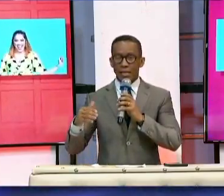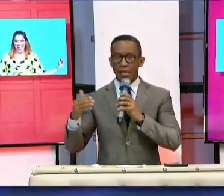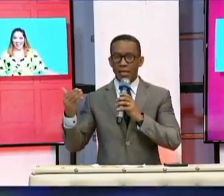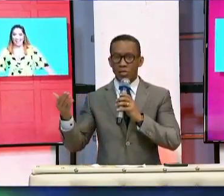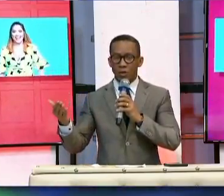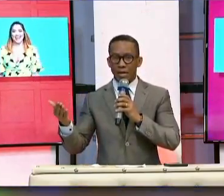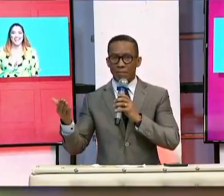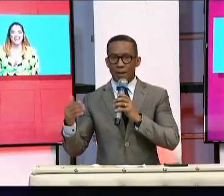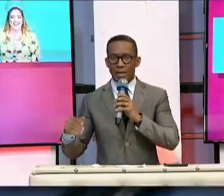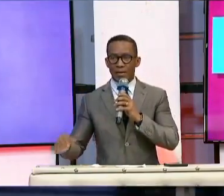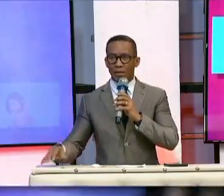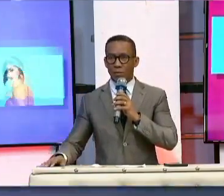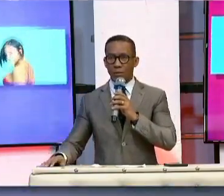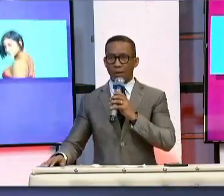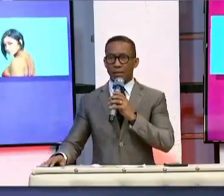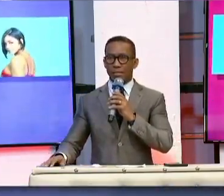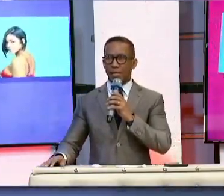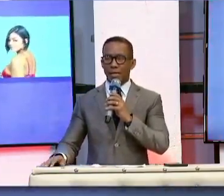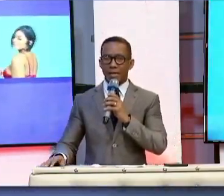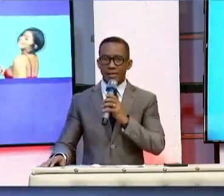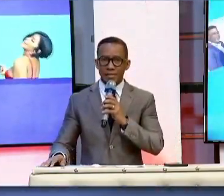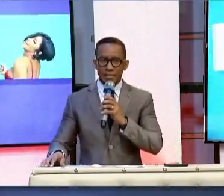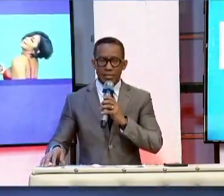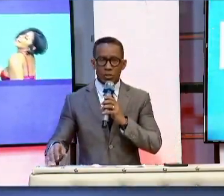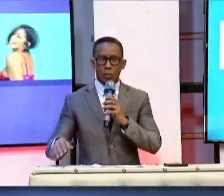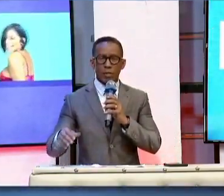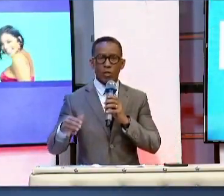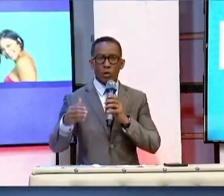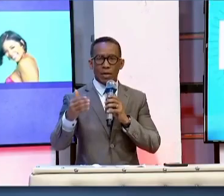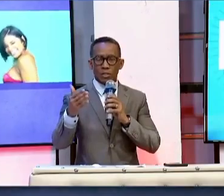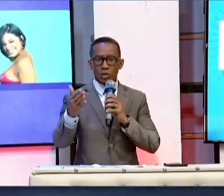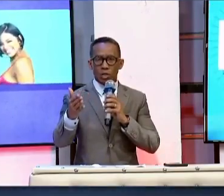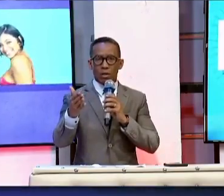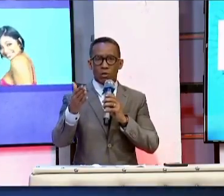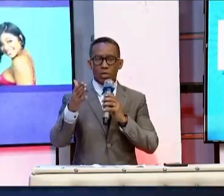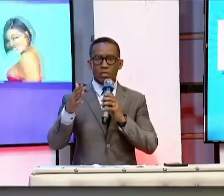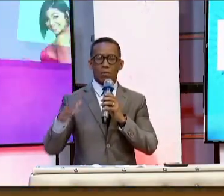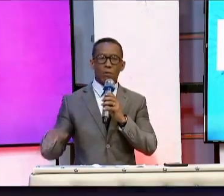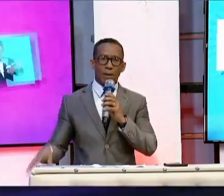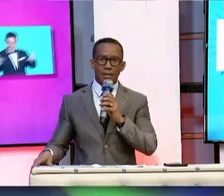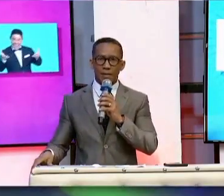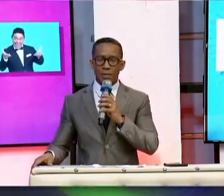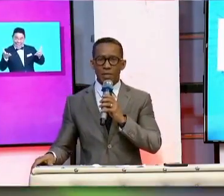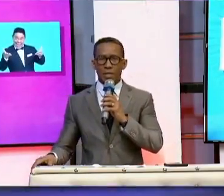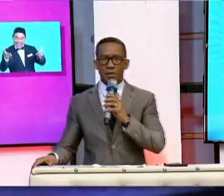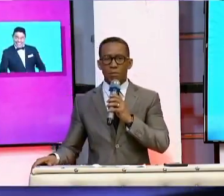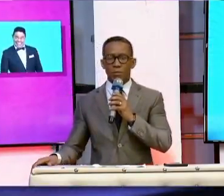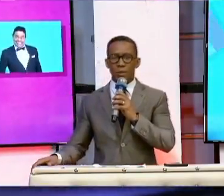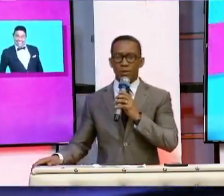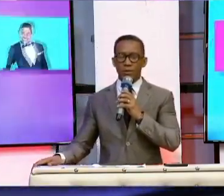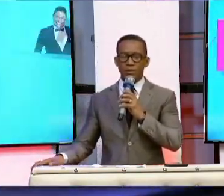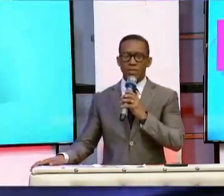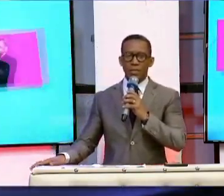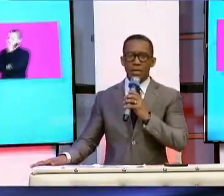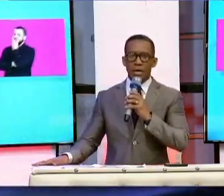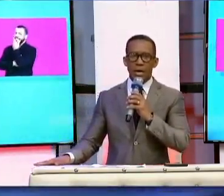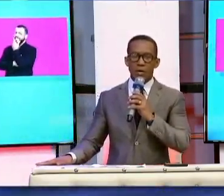antes del inicio de la campaña del 2020 se le sometió a la acción de la justicia por parte del Ministerio